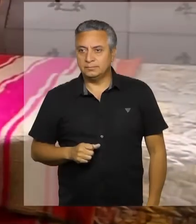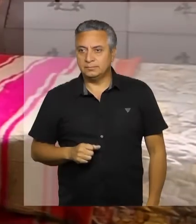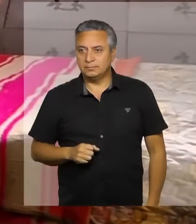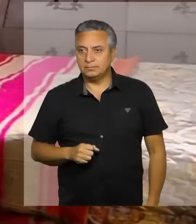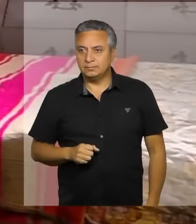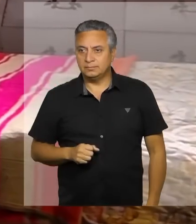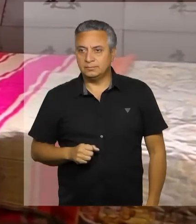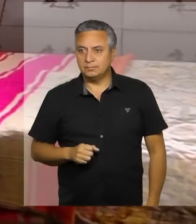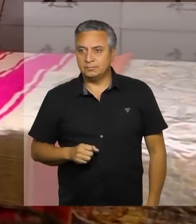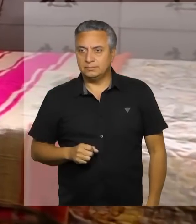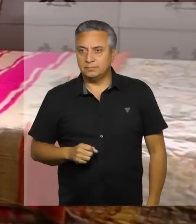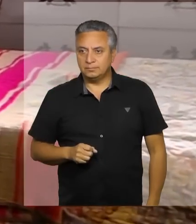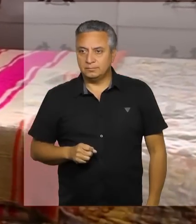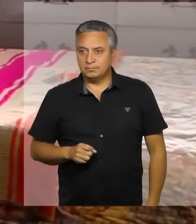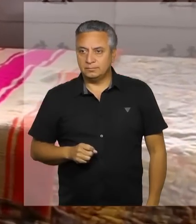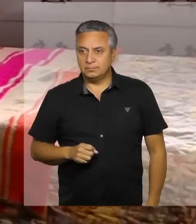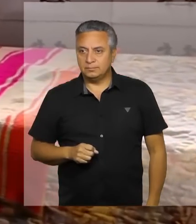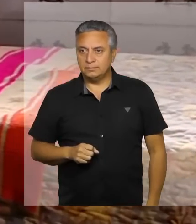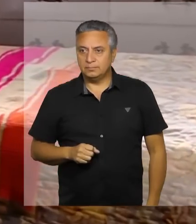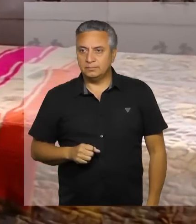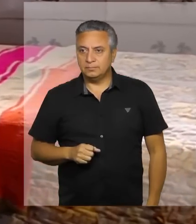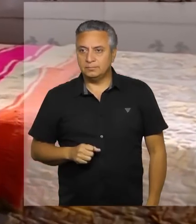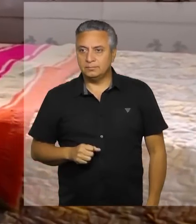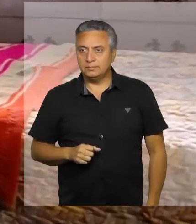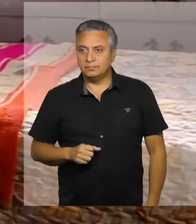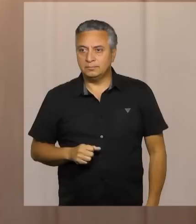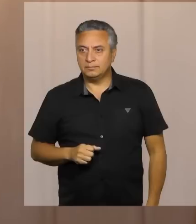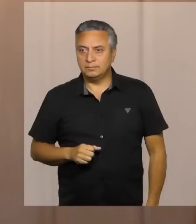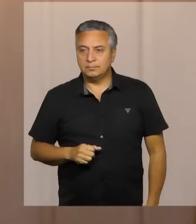Has llegado en silencio.